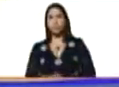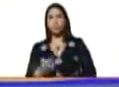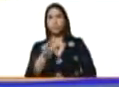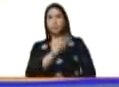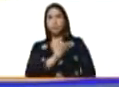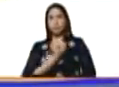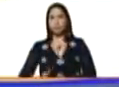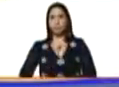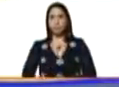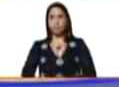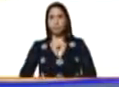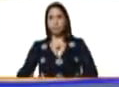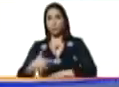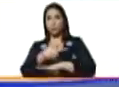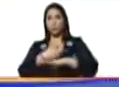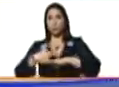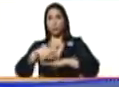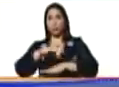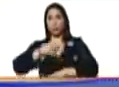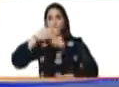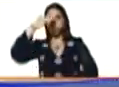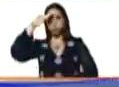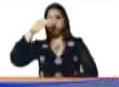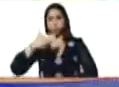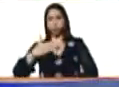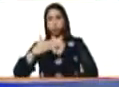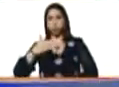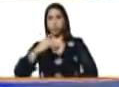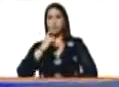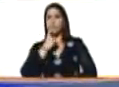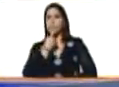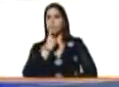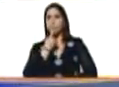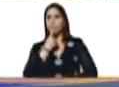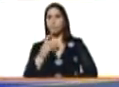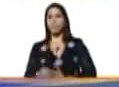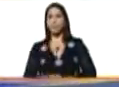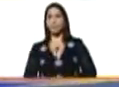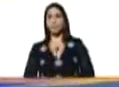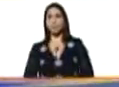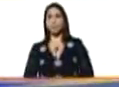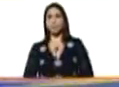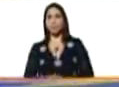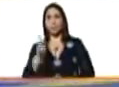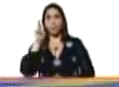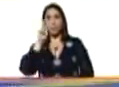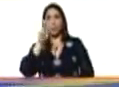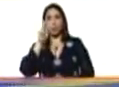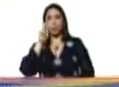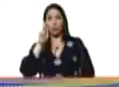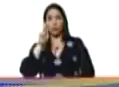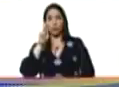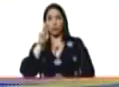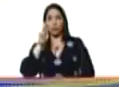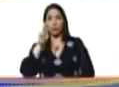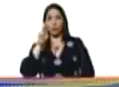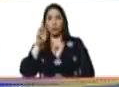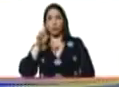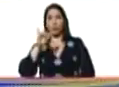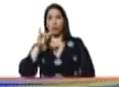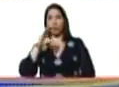vicepresidentes de gobierno, general en jefe Vladimir Padrino López, profesor Ricardo